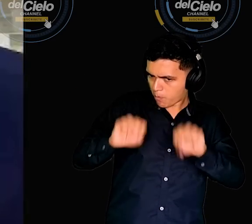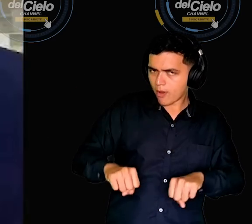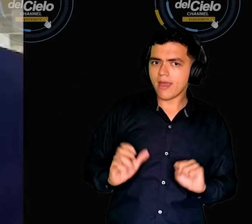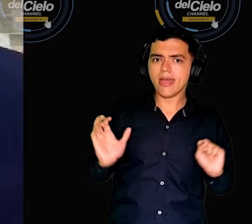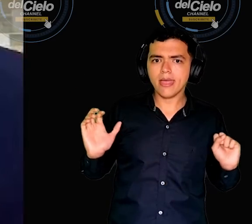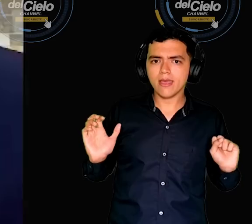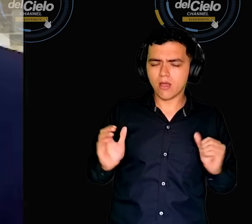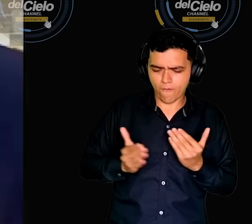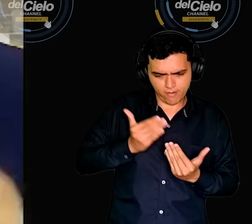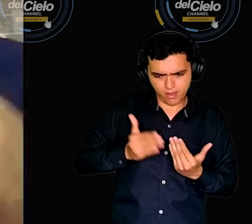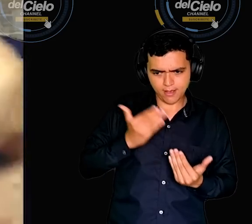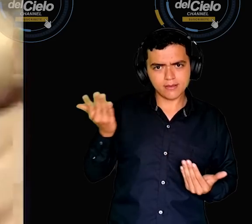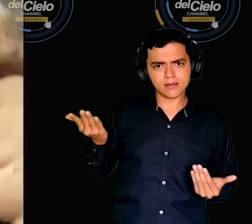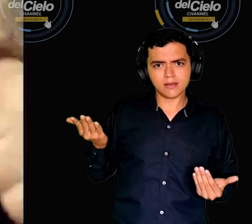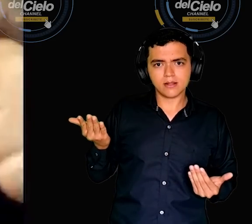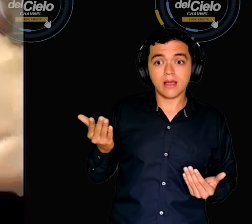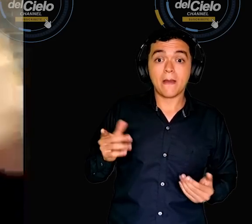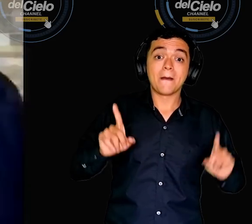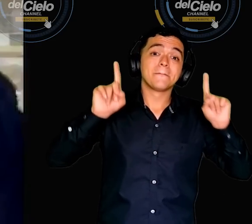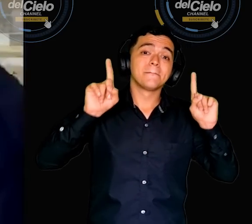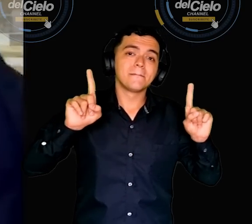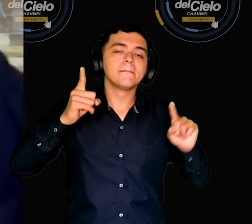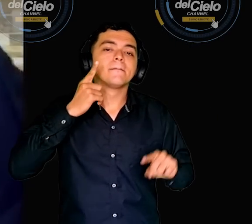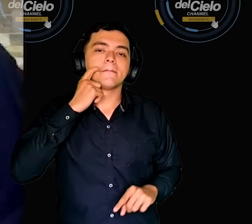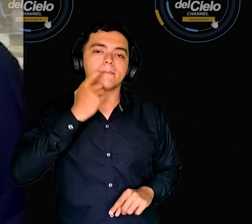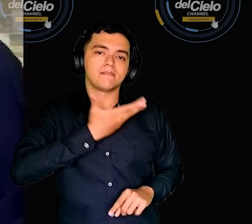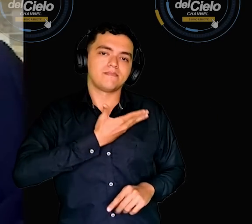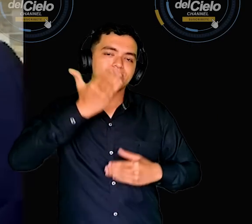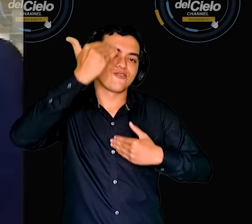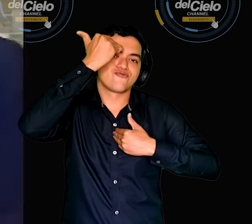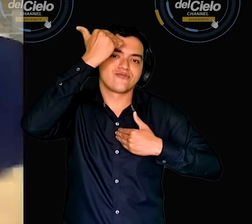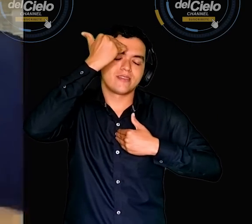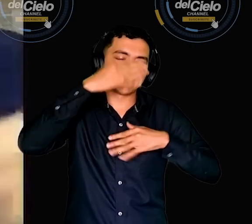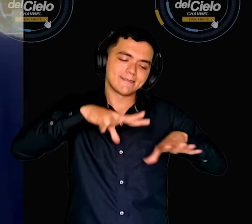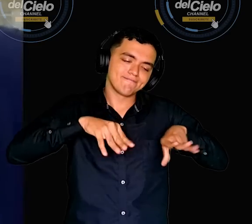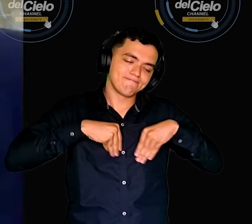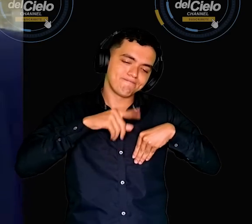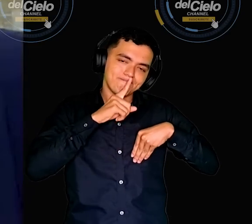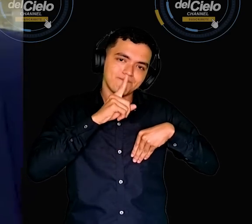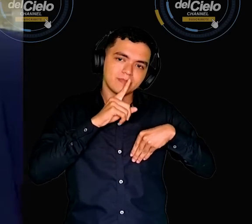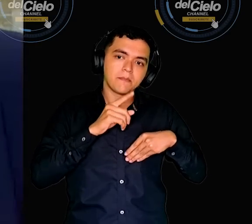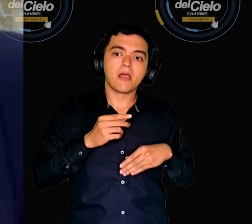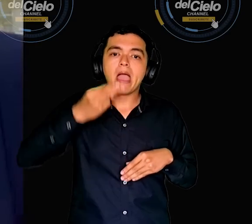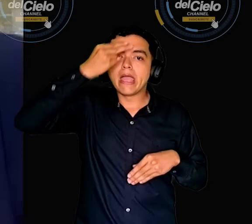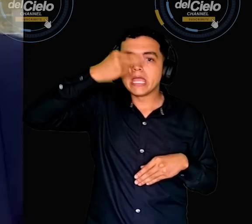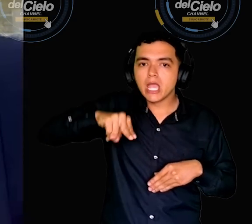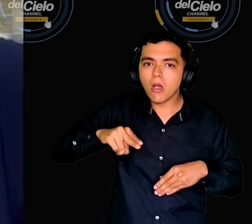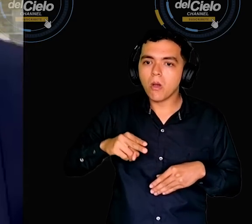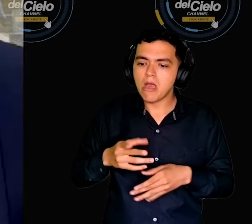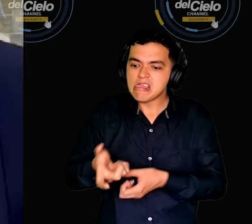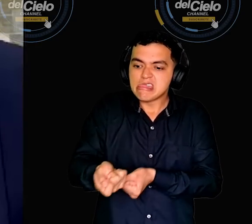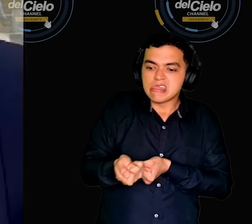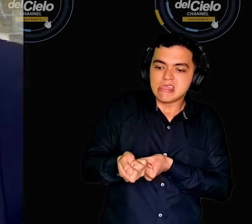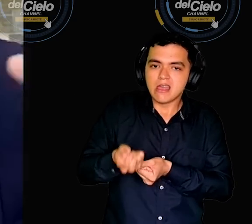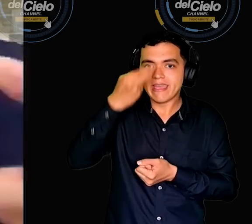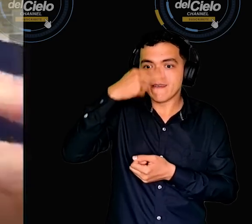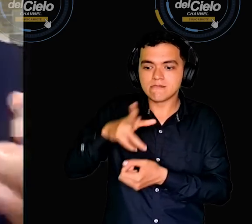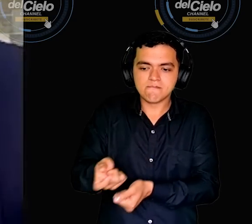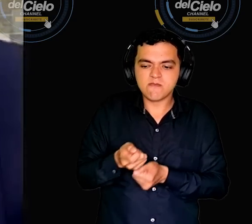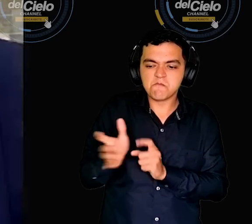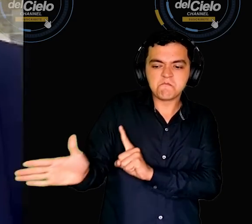Brown. Snoopy está al final del patio de la casa, subido en una escala, mirando para allá, y